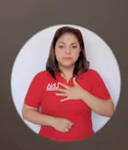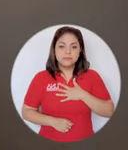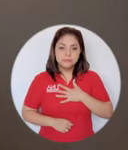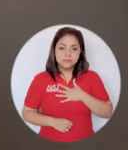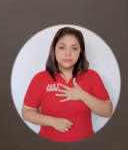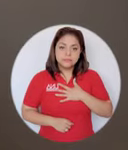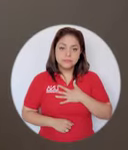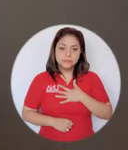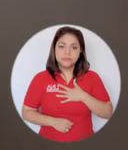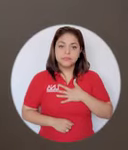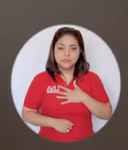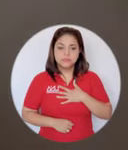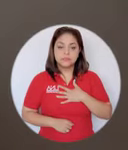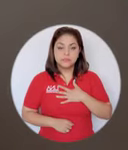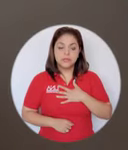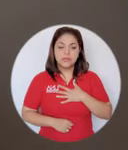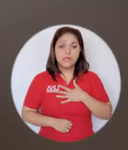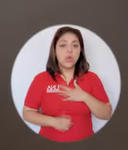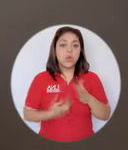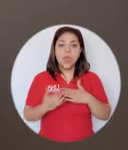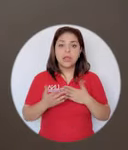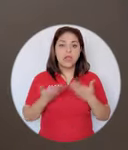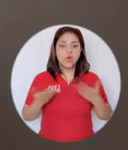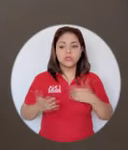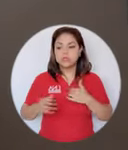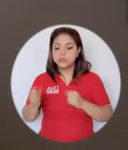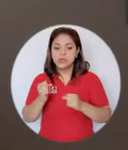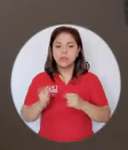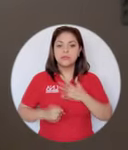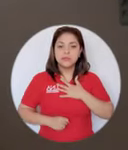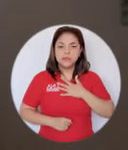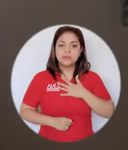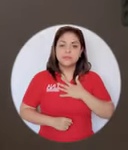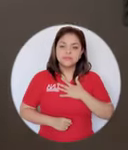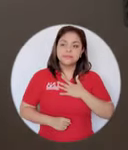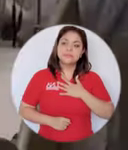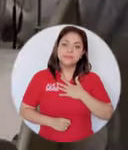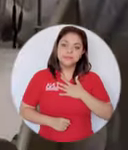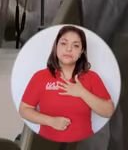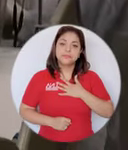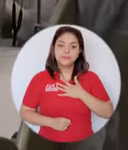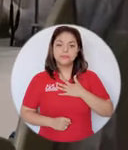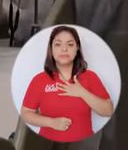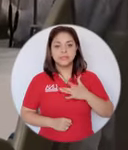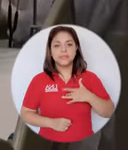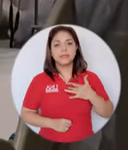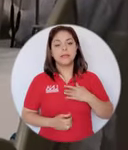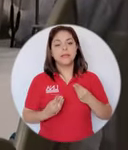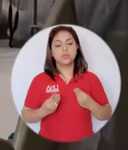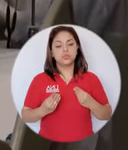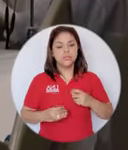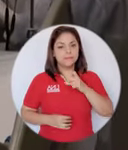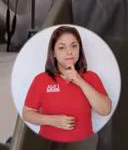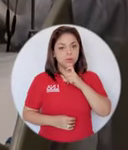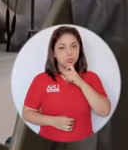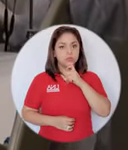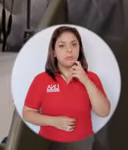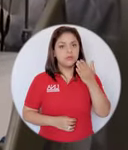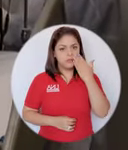también en cuanto al tema cardíaco, que cualquier cosita ya me generaba mucha